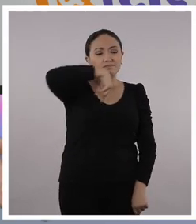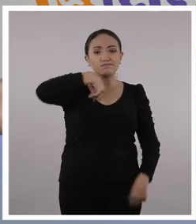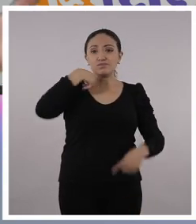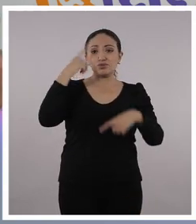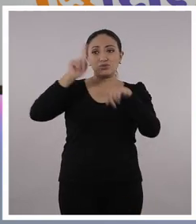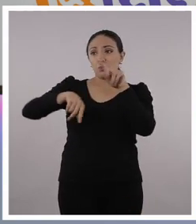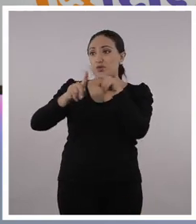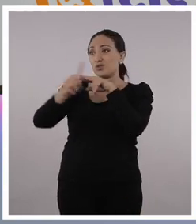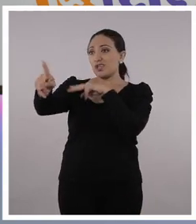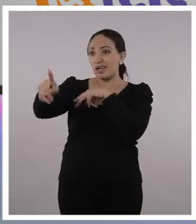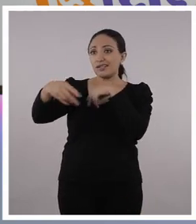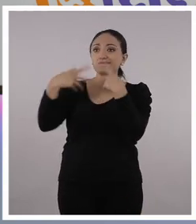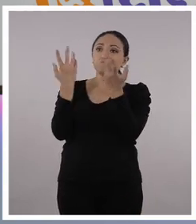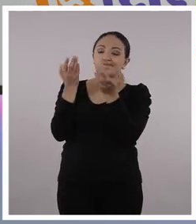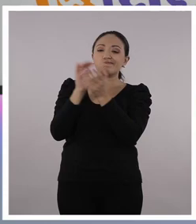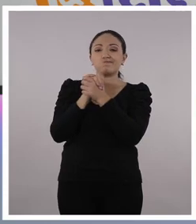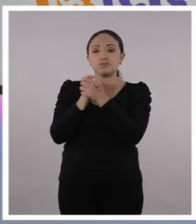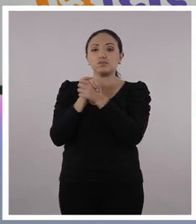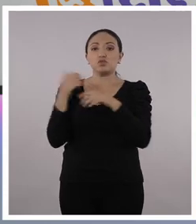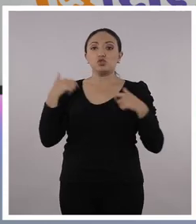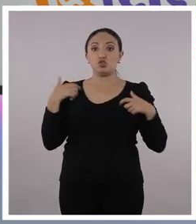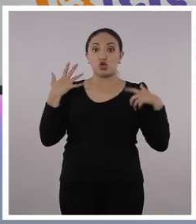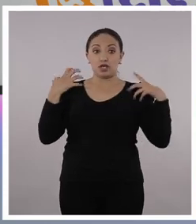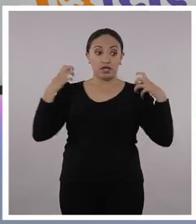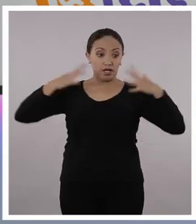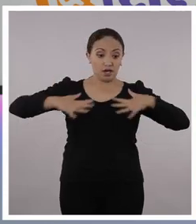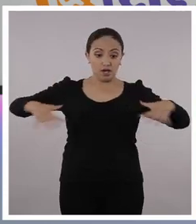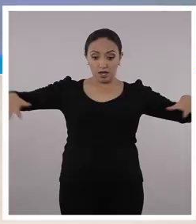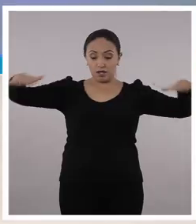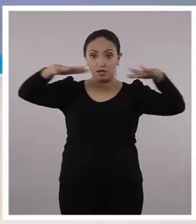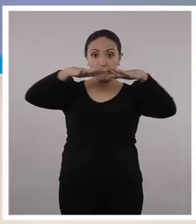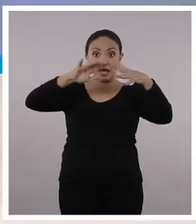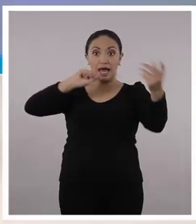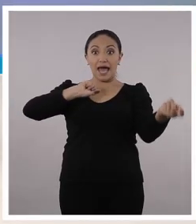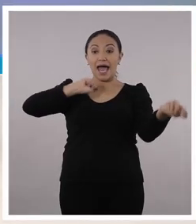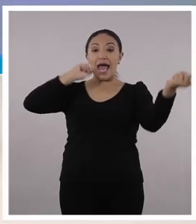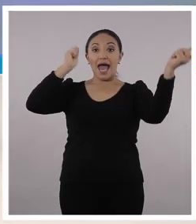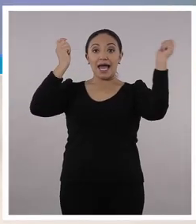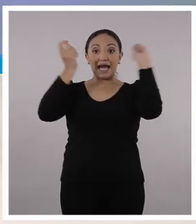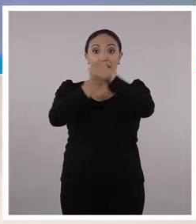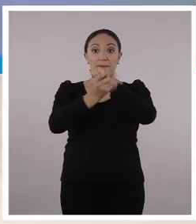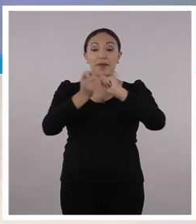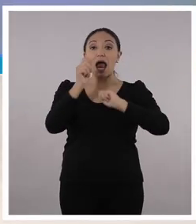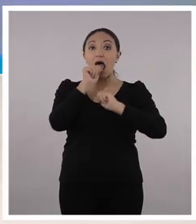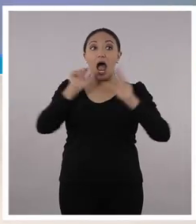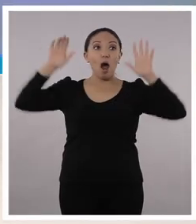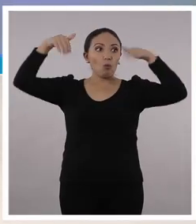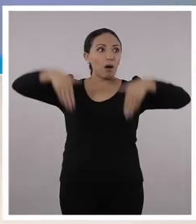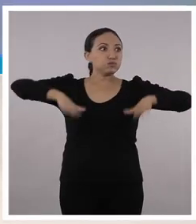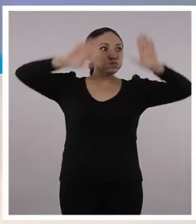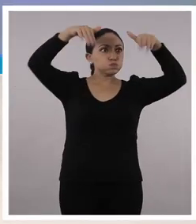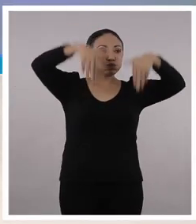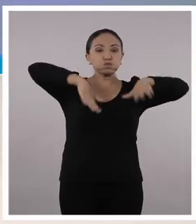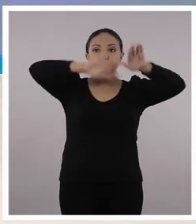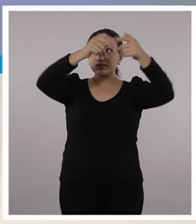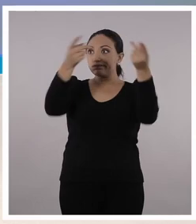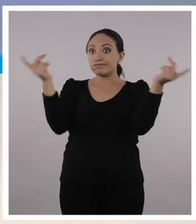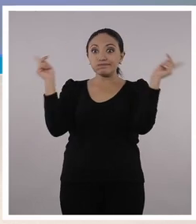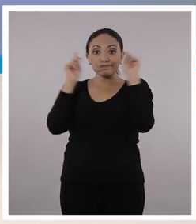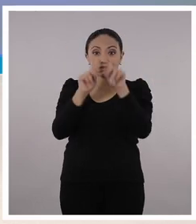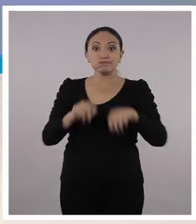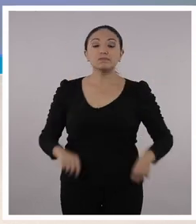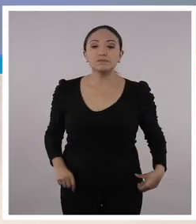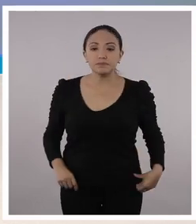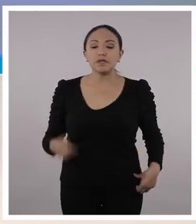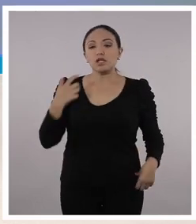no podemos salir tanto, pues dije, voy a convertir mi espacio en un gran océano. ¡Sí! ¿Y